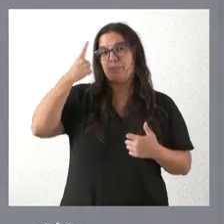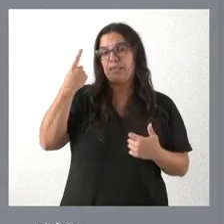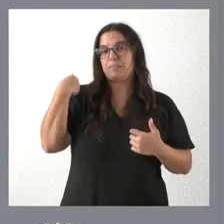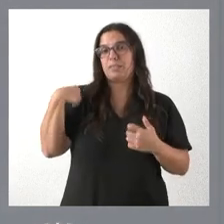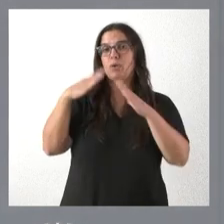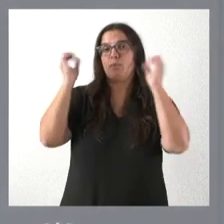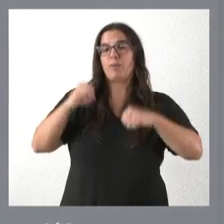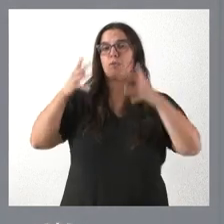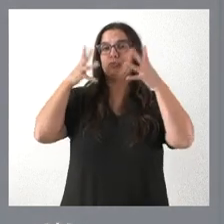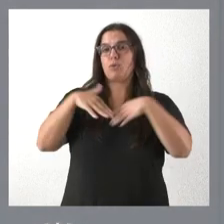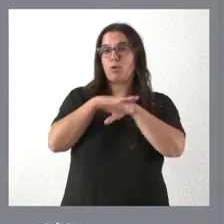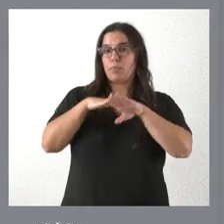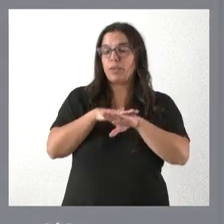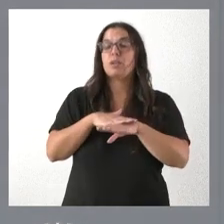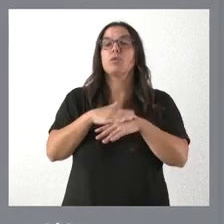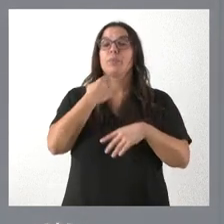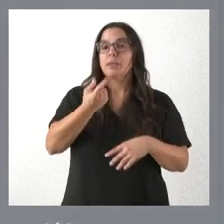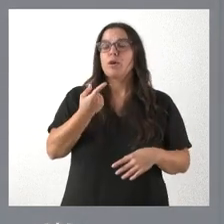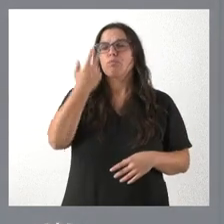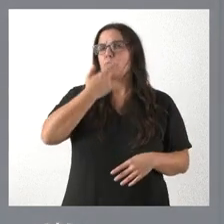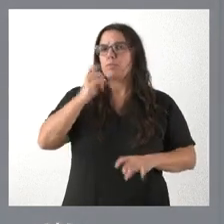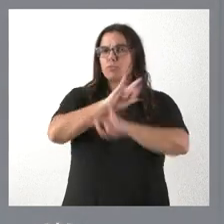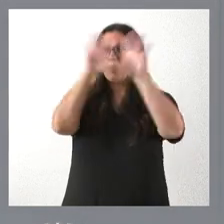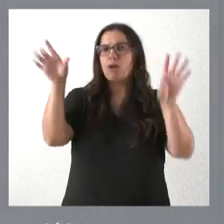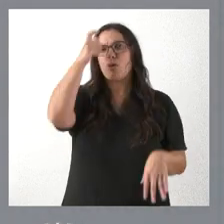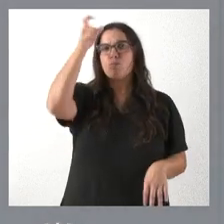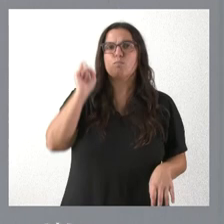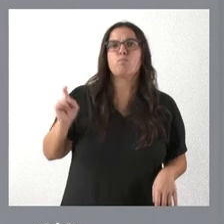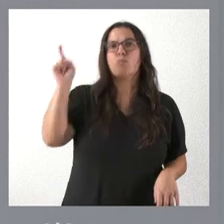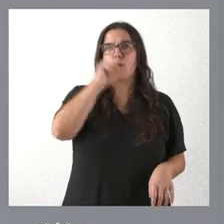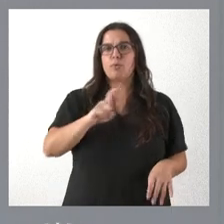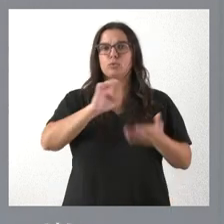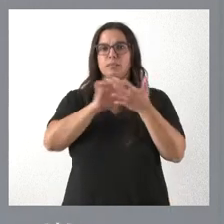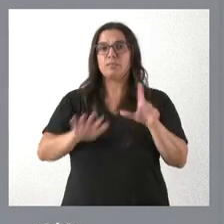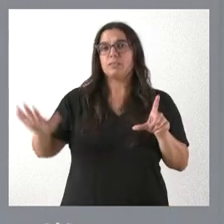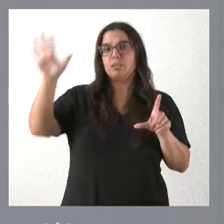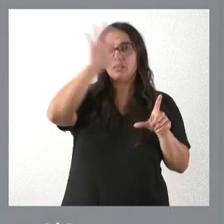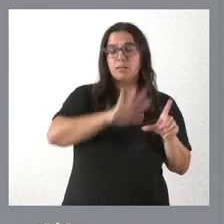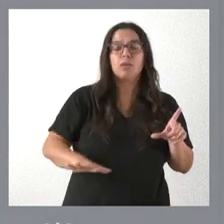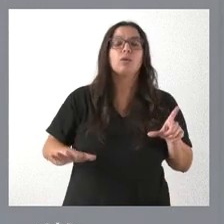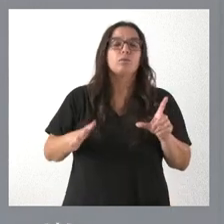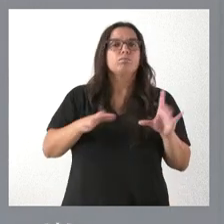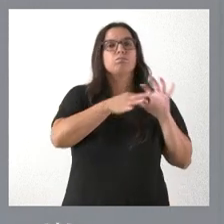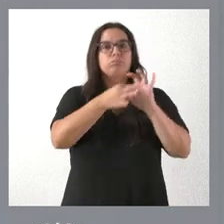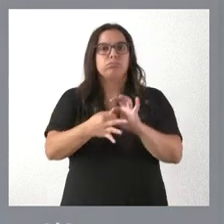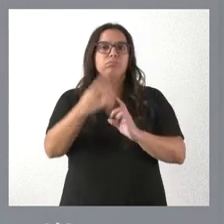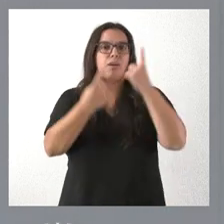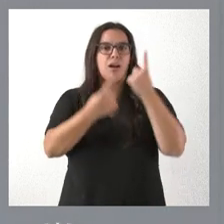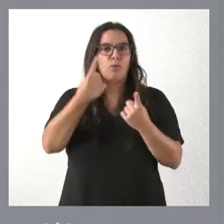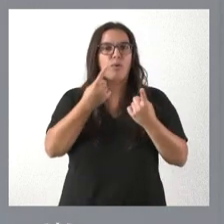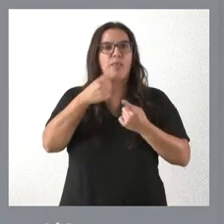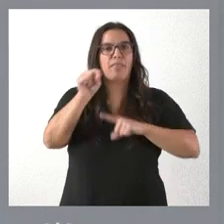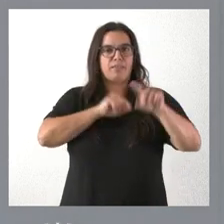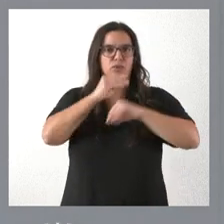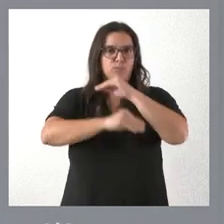de gobierno que como les digo tiene un claro compromiso con el mundo rural de nuestra comunidad Autónoma y a ellos asocia gran parte de las intervenciones